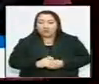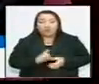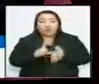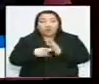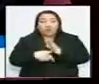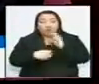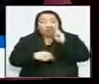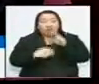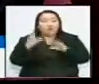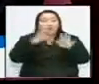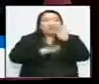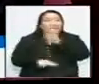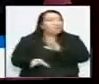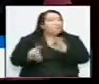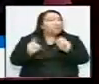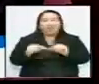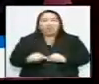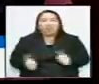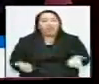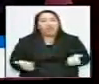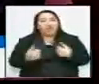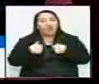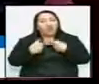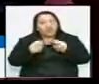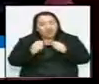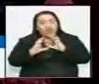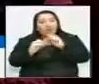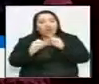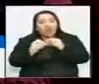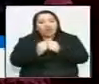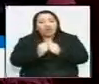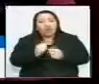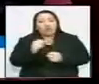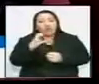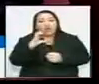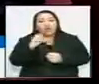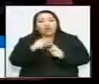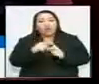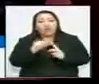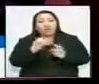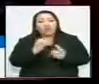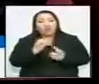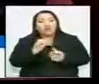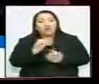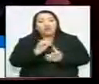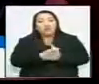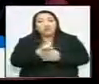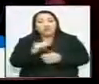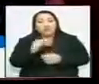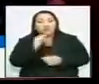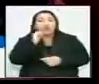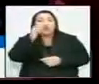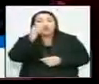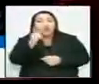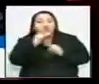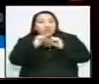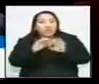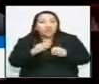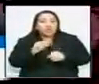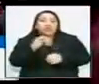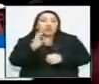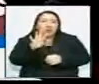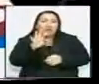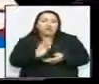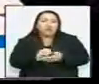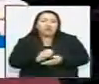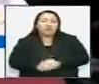Y veo con preocupación esa forma de actuar. He intentado hablar yo con el contralor Chac, por lo menos he llamado a su secretario unas